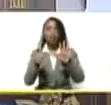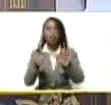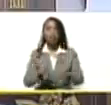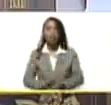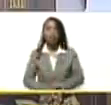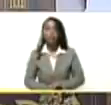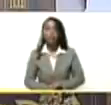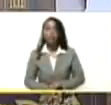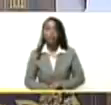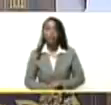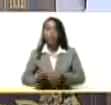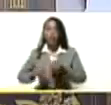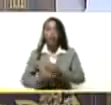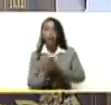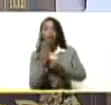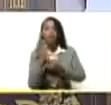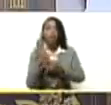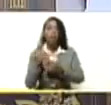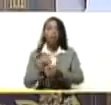con el alba